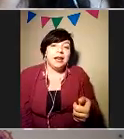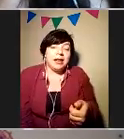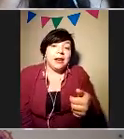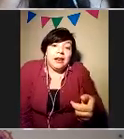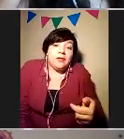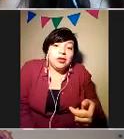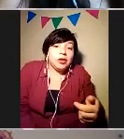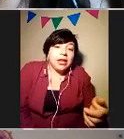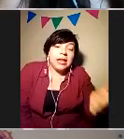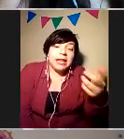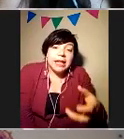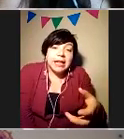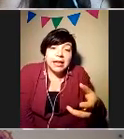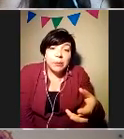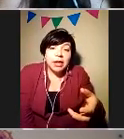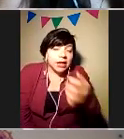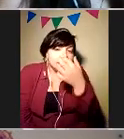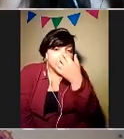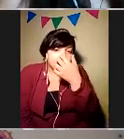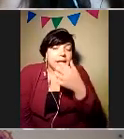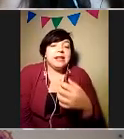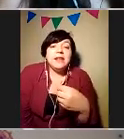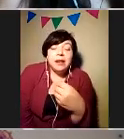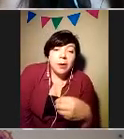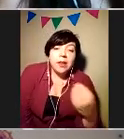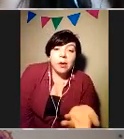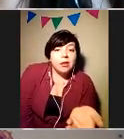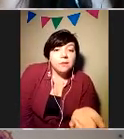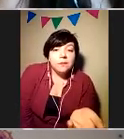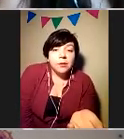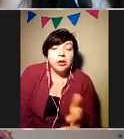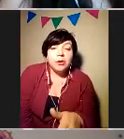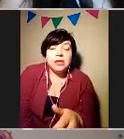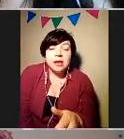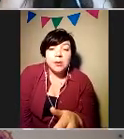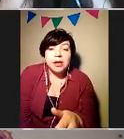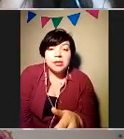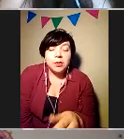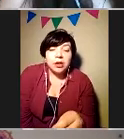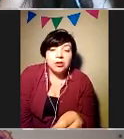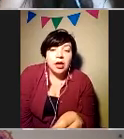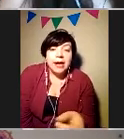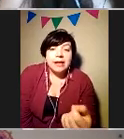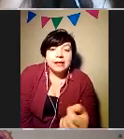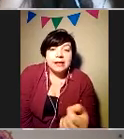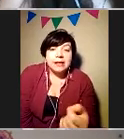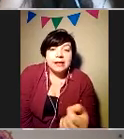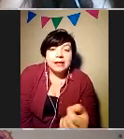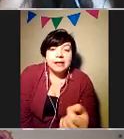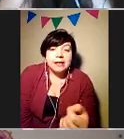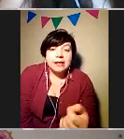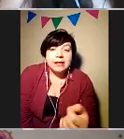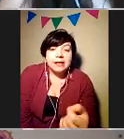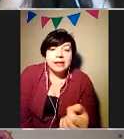ecología, para que cuando, quienes generan las prendas reciban el pago adecuado, porque como decíamos hace poco rato, el